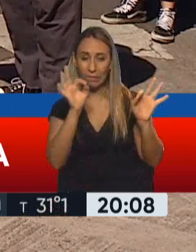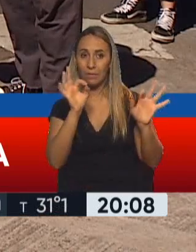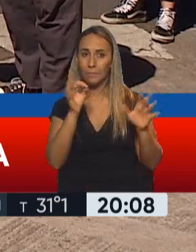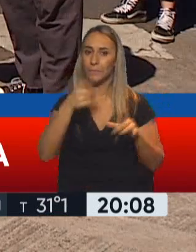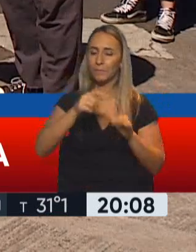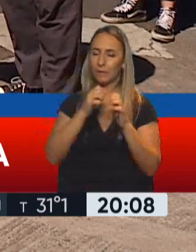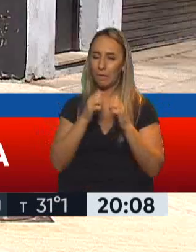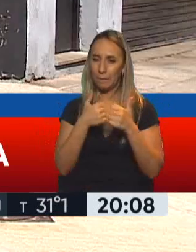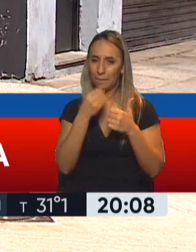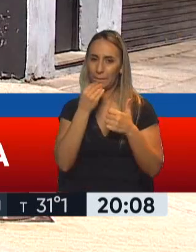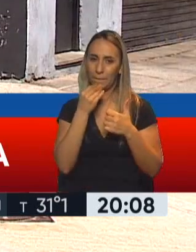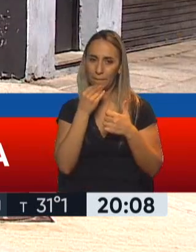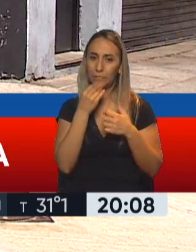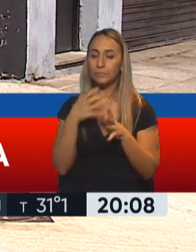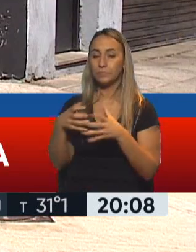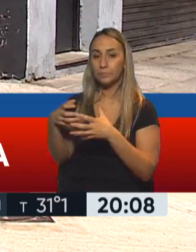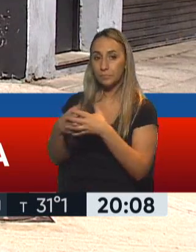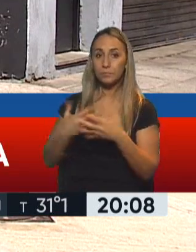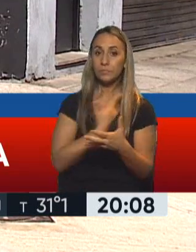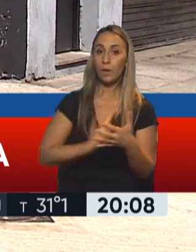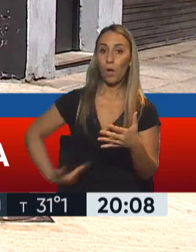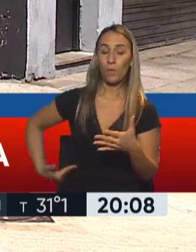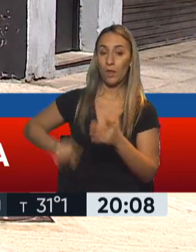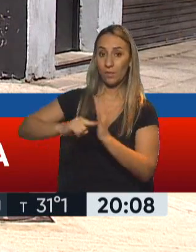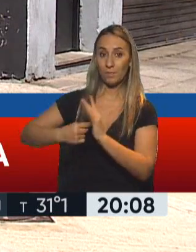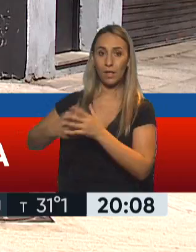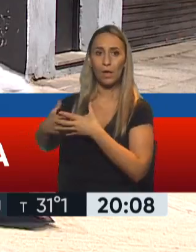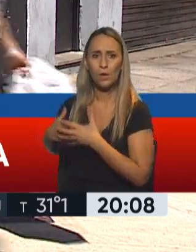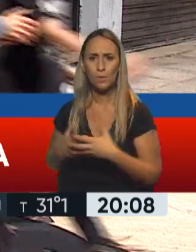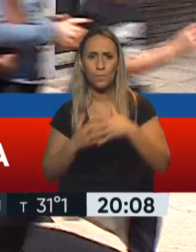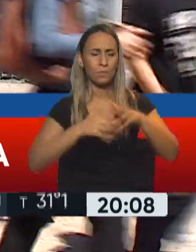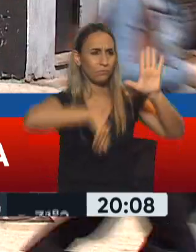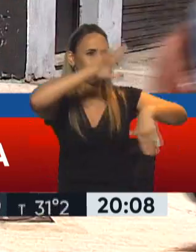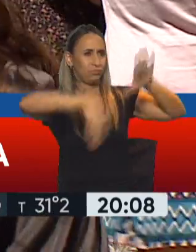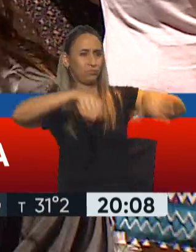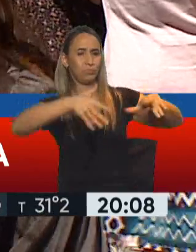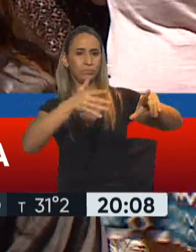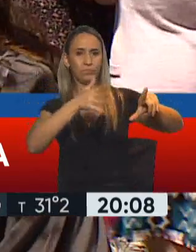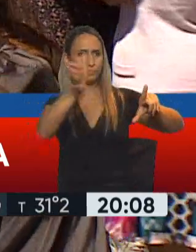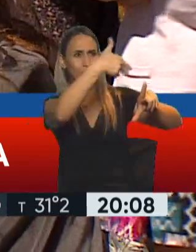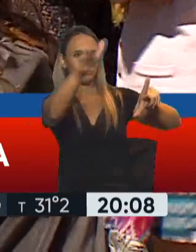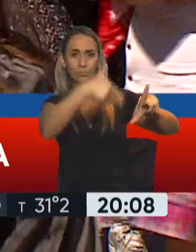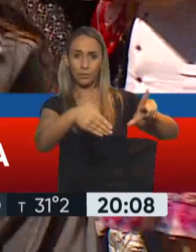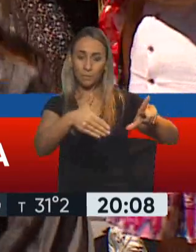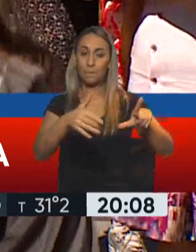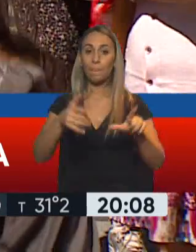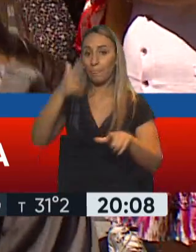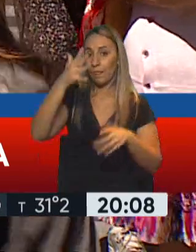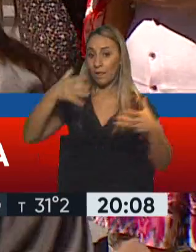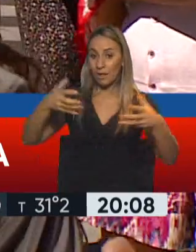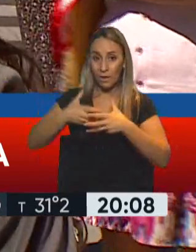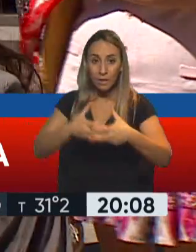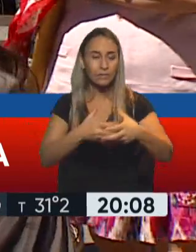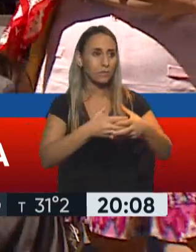escondidas vino una cuadrilla del gobierno a la ciudad y lo tapó en la cuadrilla de vino escoltado por la policía federal